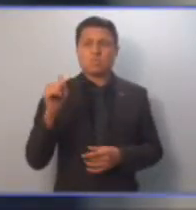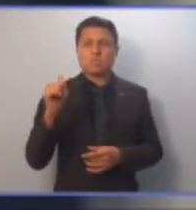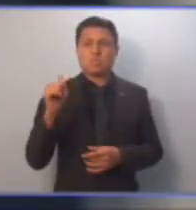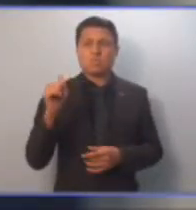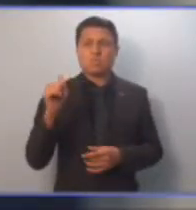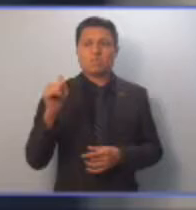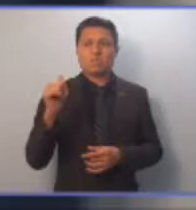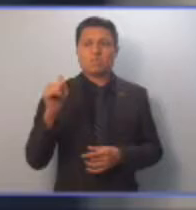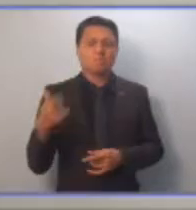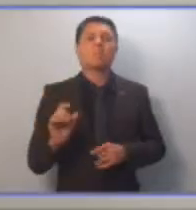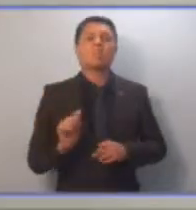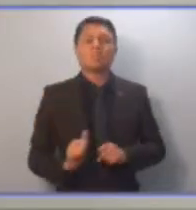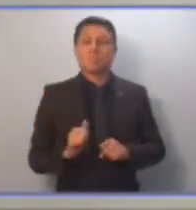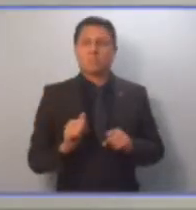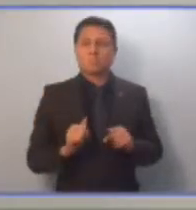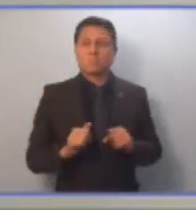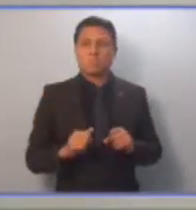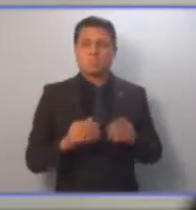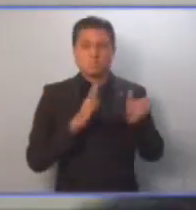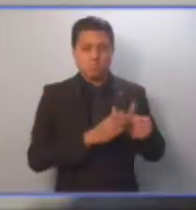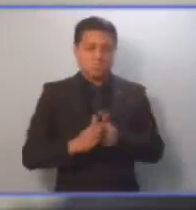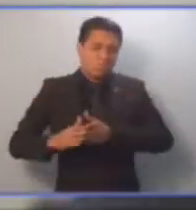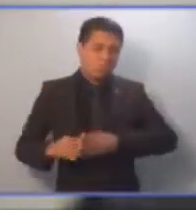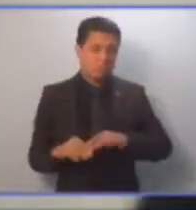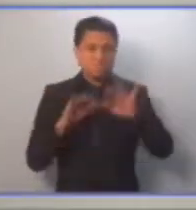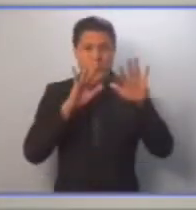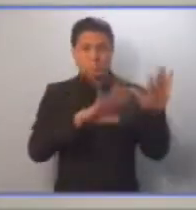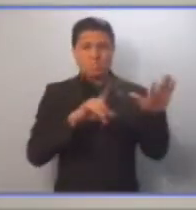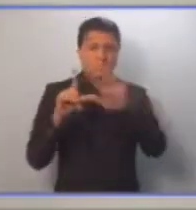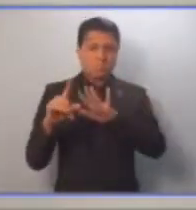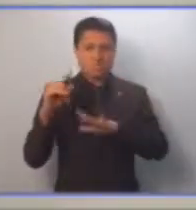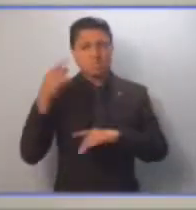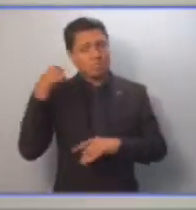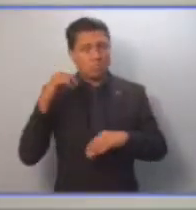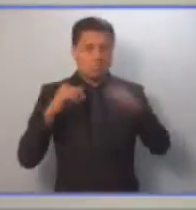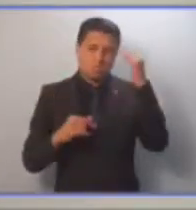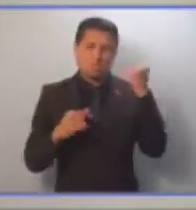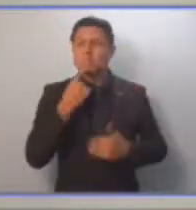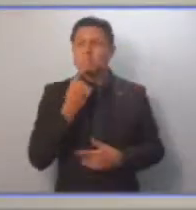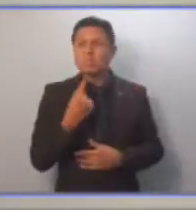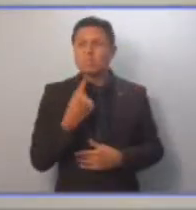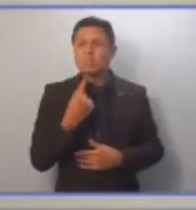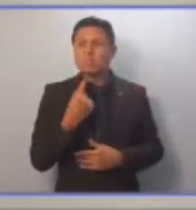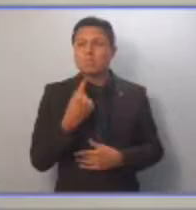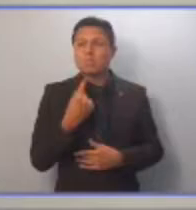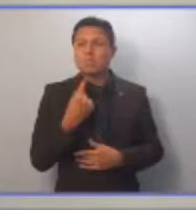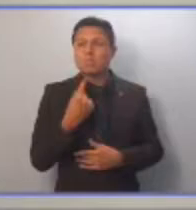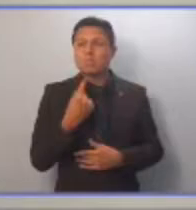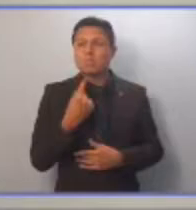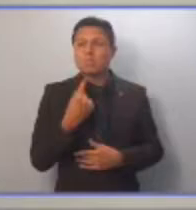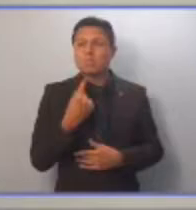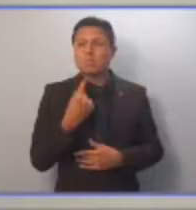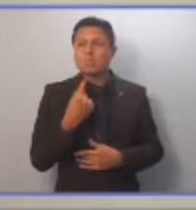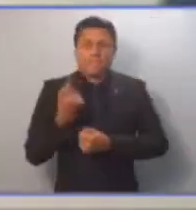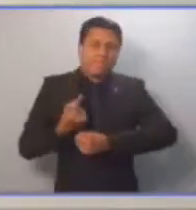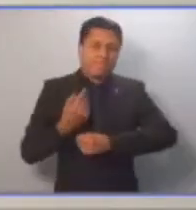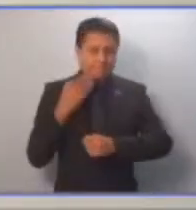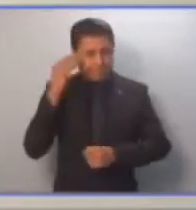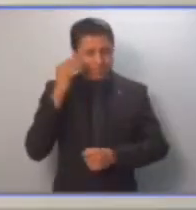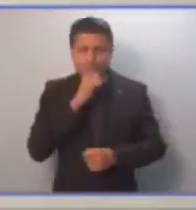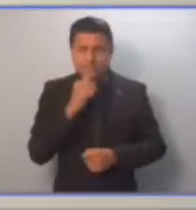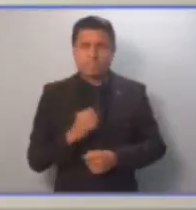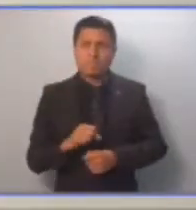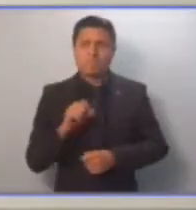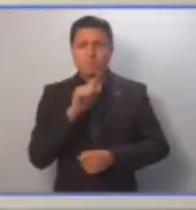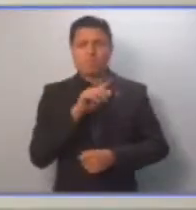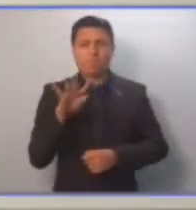conformado una estructura de 16 mujeres entre hombres y mujeres que velan por el bienestar de los adultos mayores en